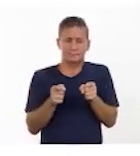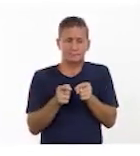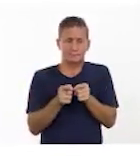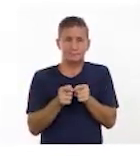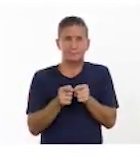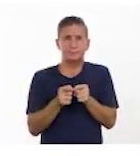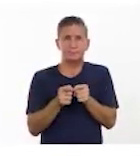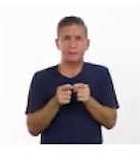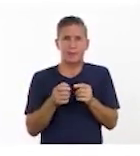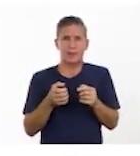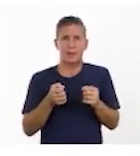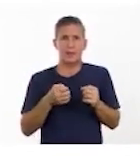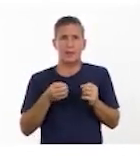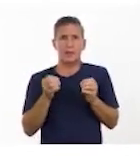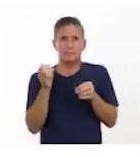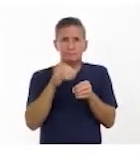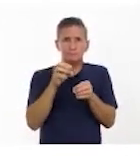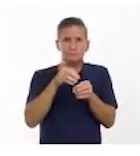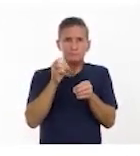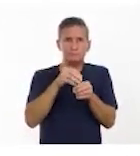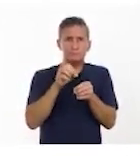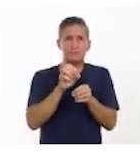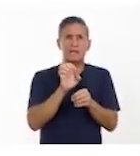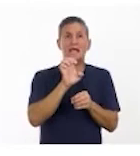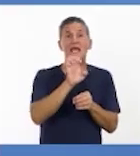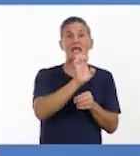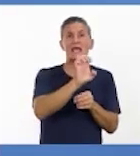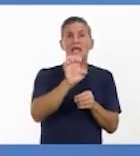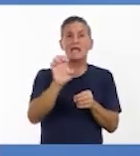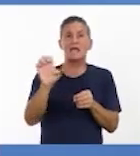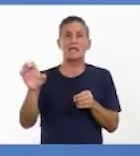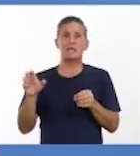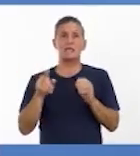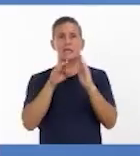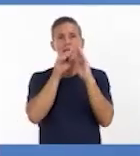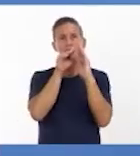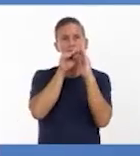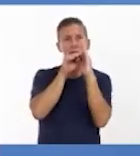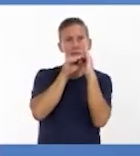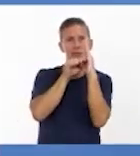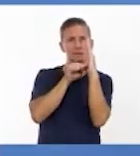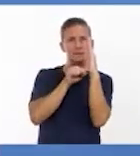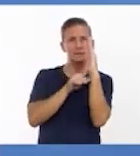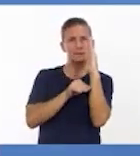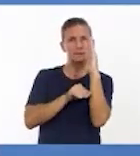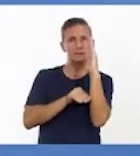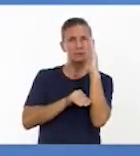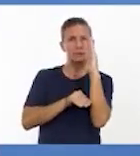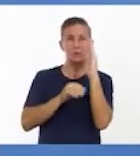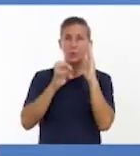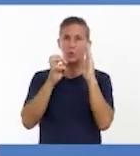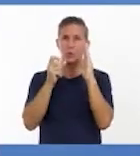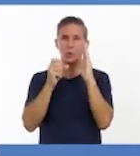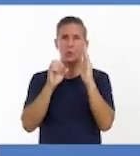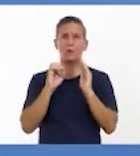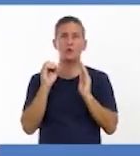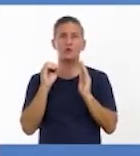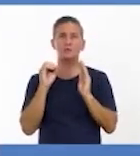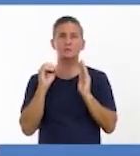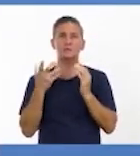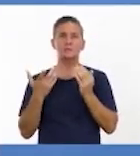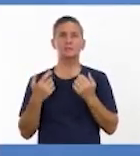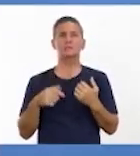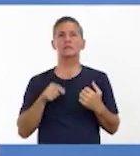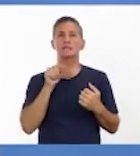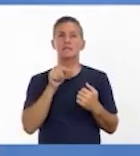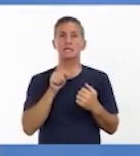es aquella que gana electrones. Por tanto, disminuye su número de oxidación